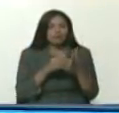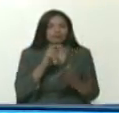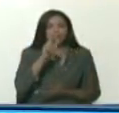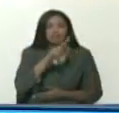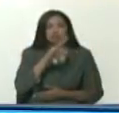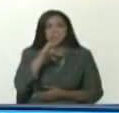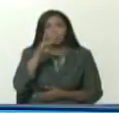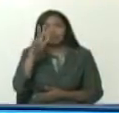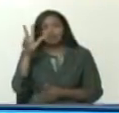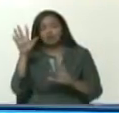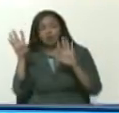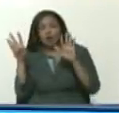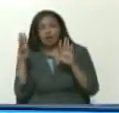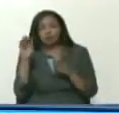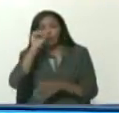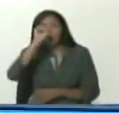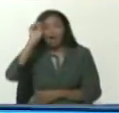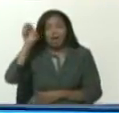77.468.394